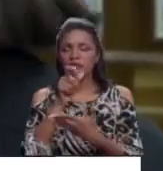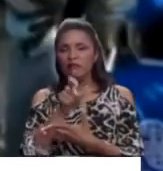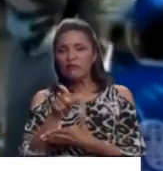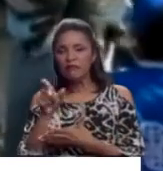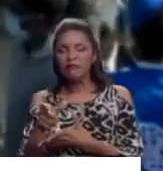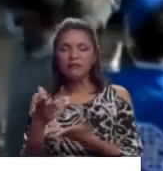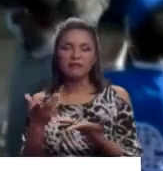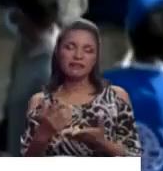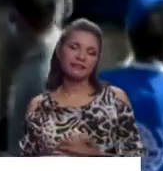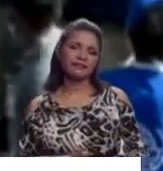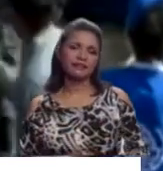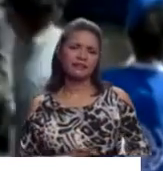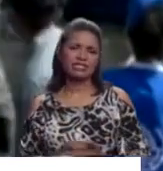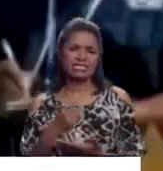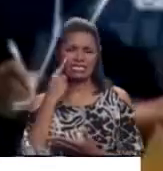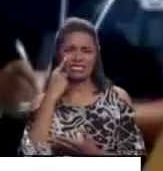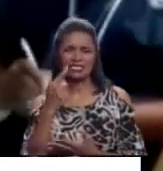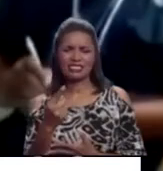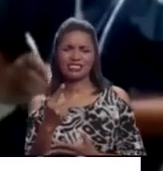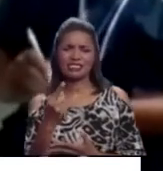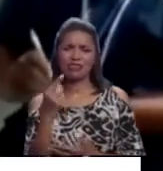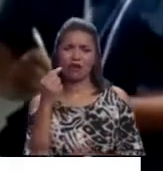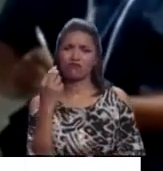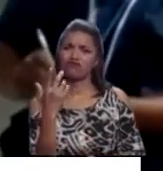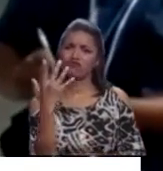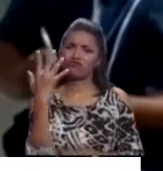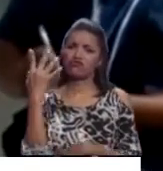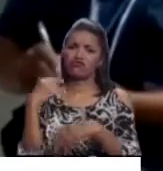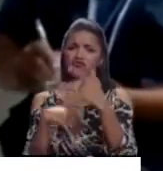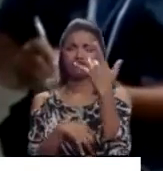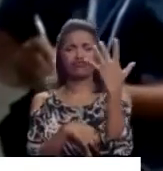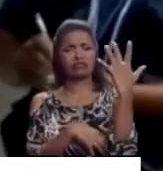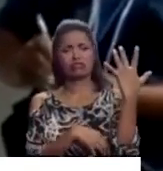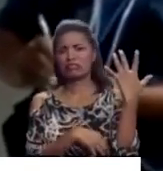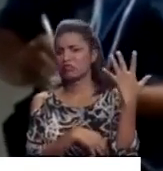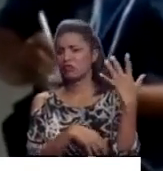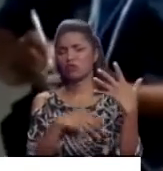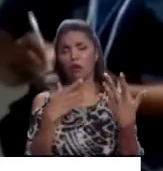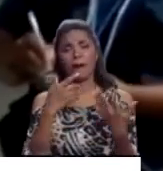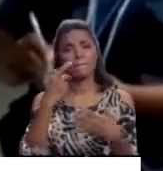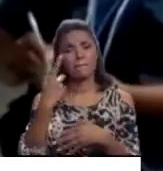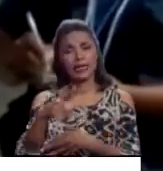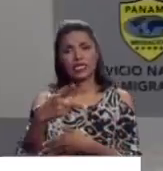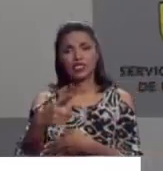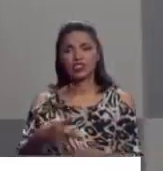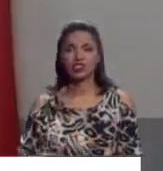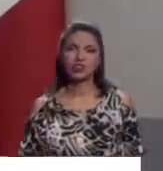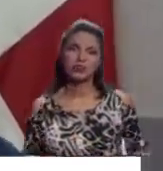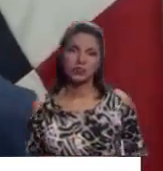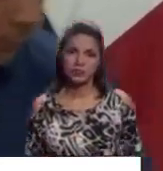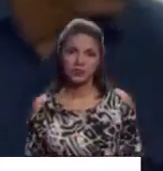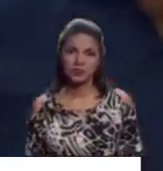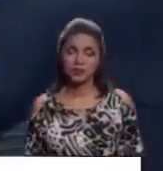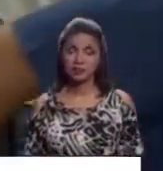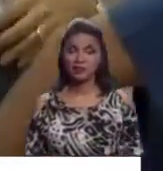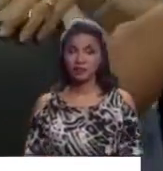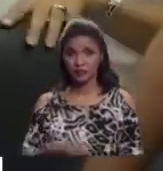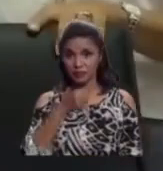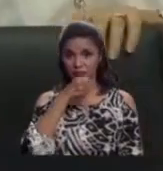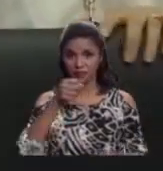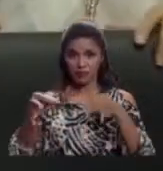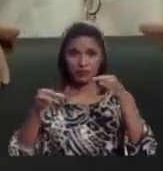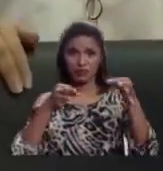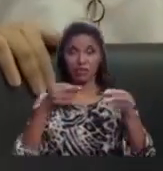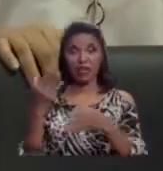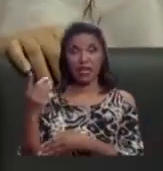no por una selva, por áreas donde estas personas evidentemente están arriesgando la vida. Gracias. Bueno, han escuchado a la directora del